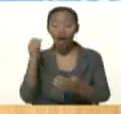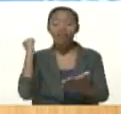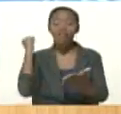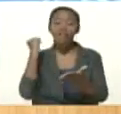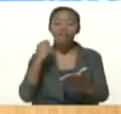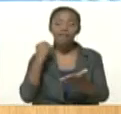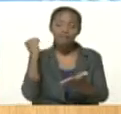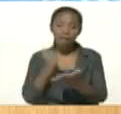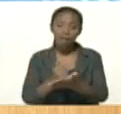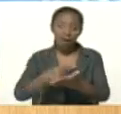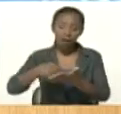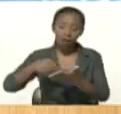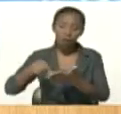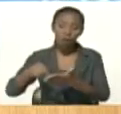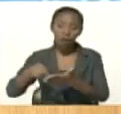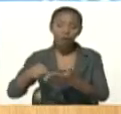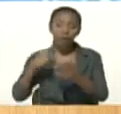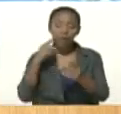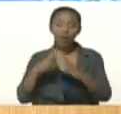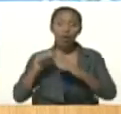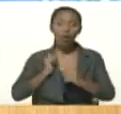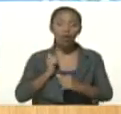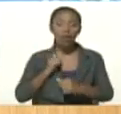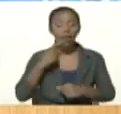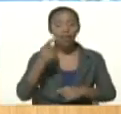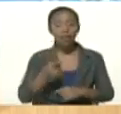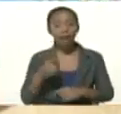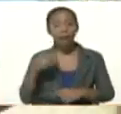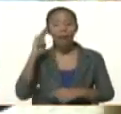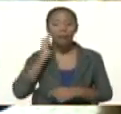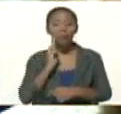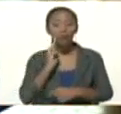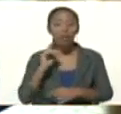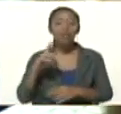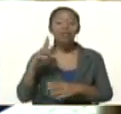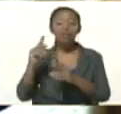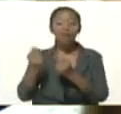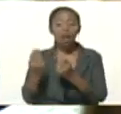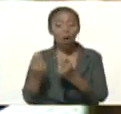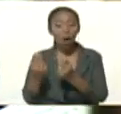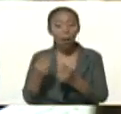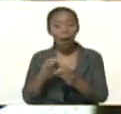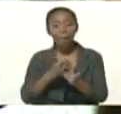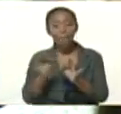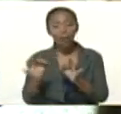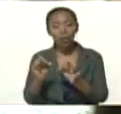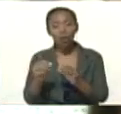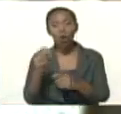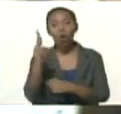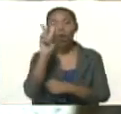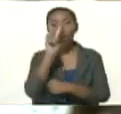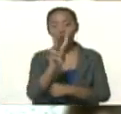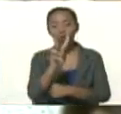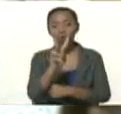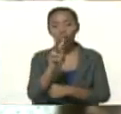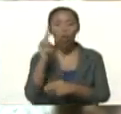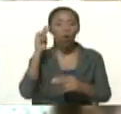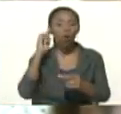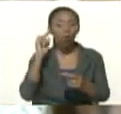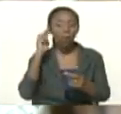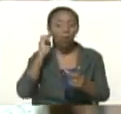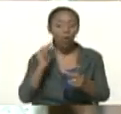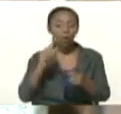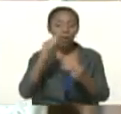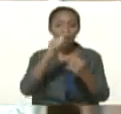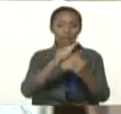emita en cualquier establecimiento debe tener su expresión en bolívares, y si se cobra en petro, debe tener su expresión en petro. Pasa a